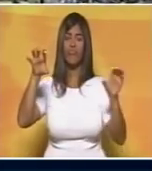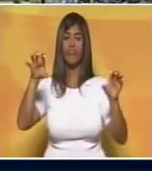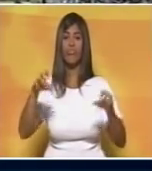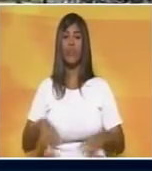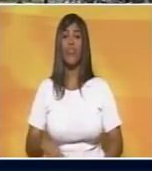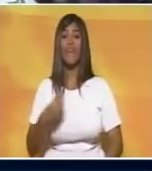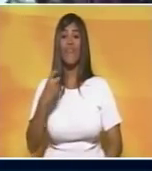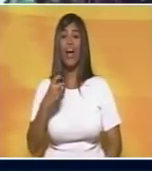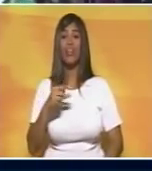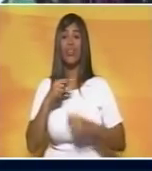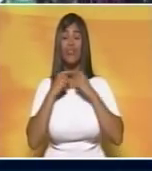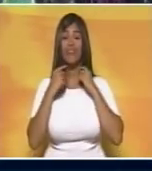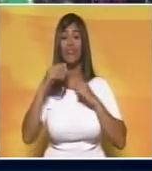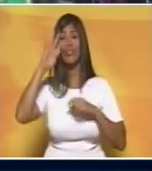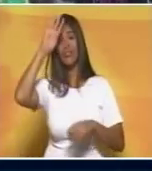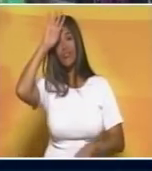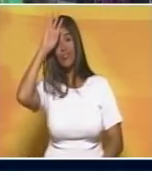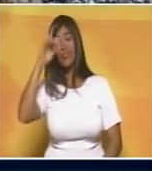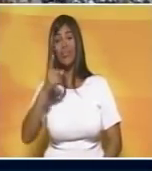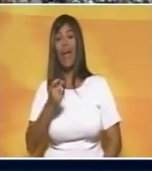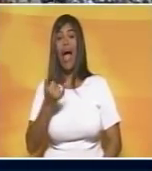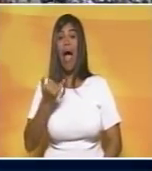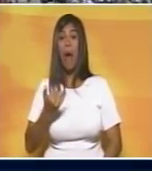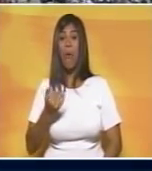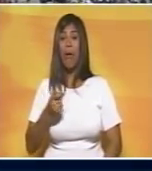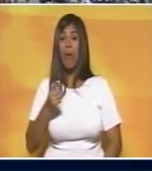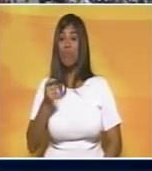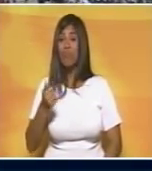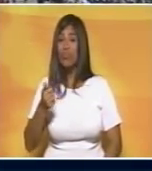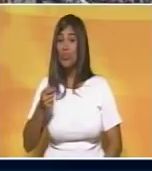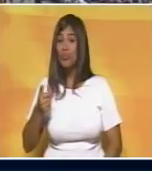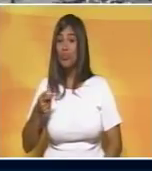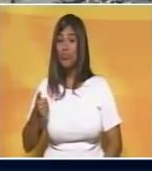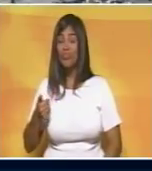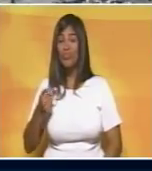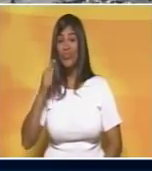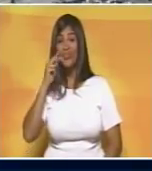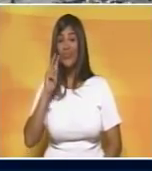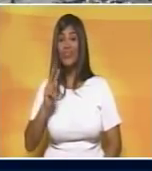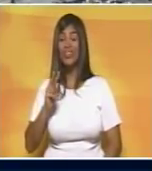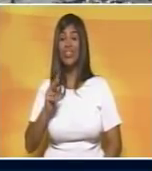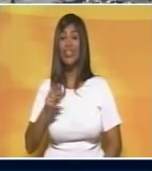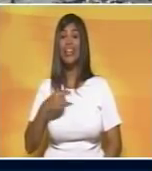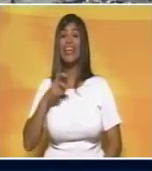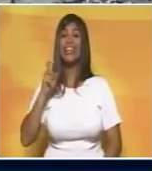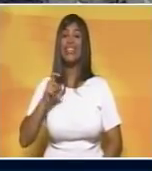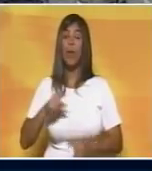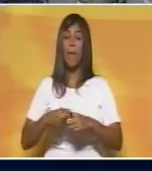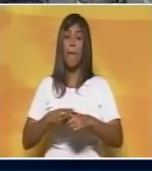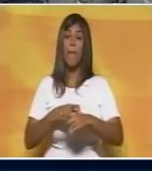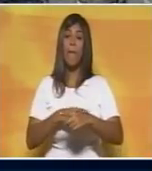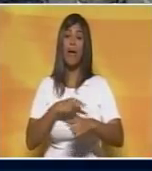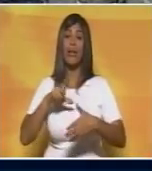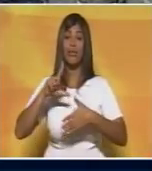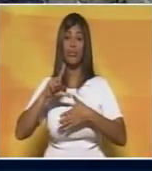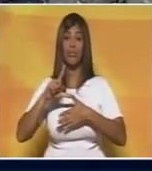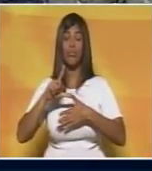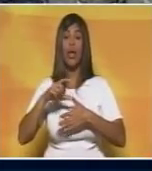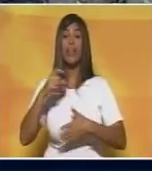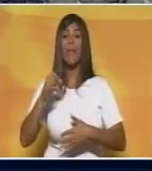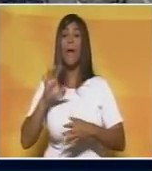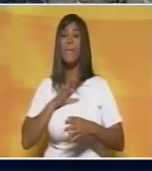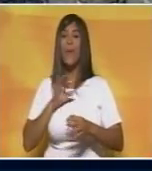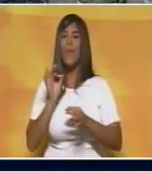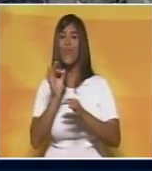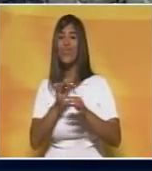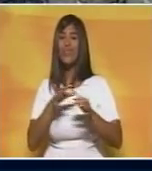escasez de sacerdotes y misioneros se hace aún más patente y necesaria en grandes extensiones de Latinoamérica y sobre todo en la